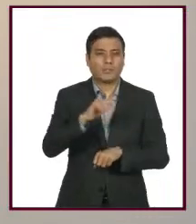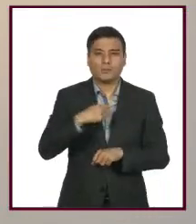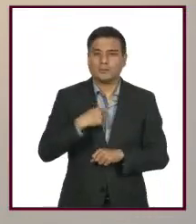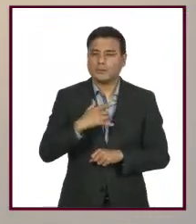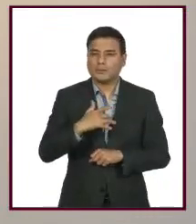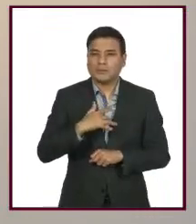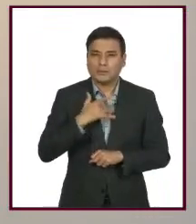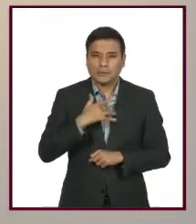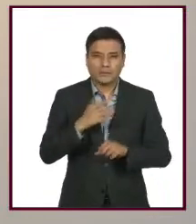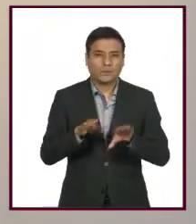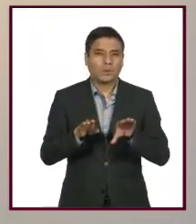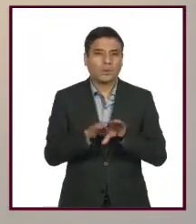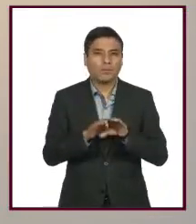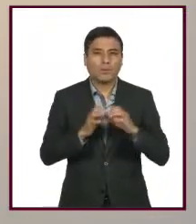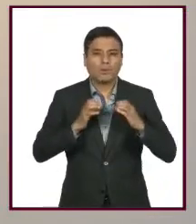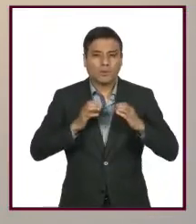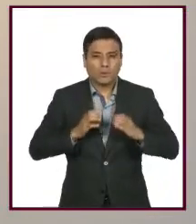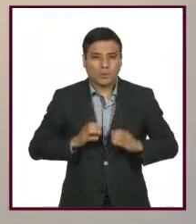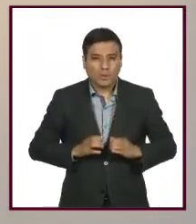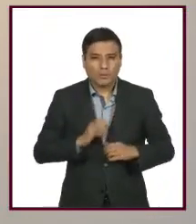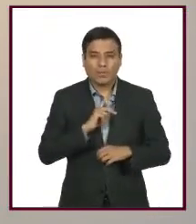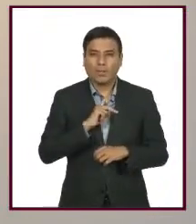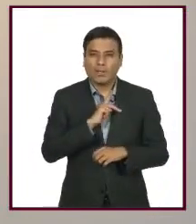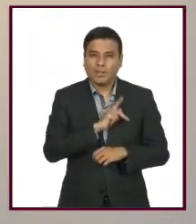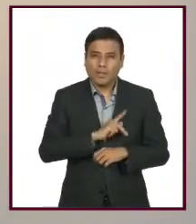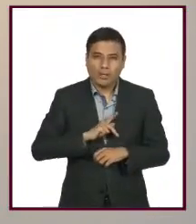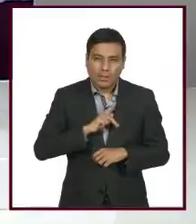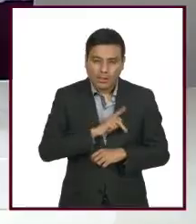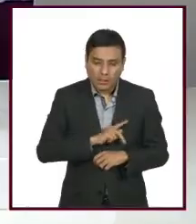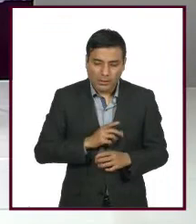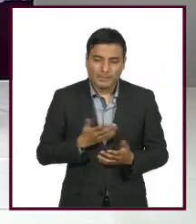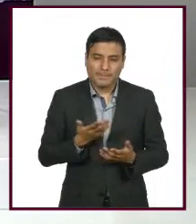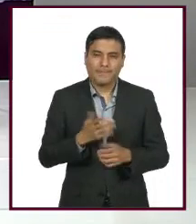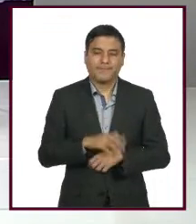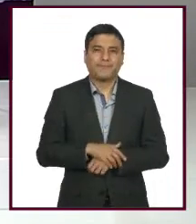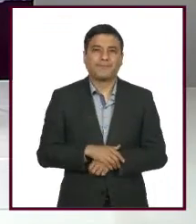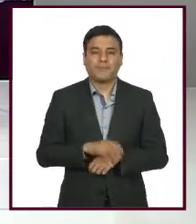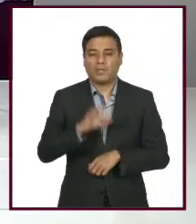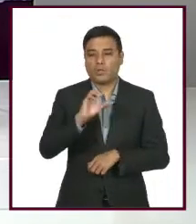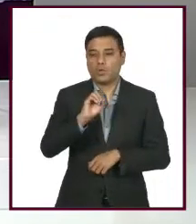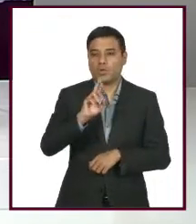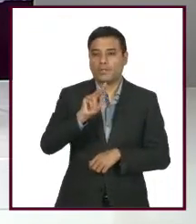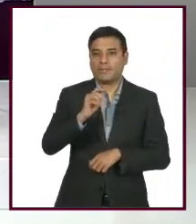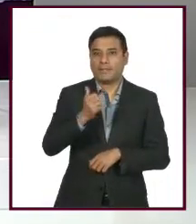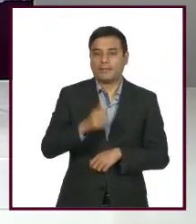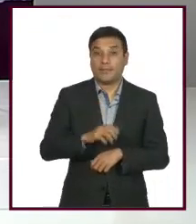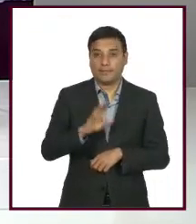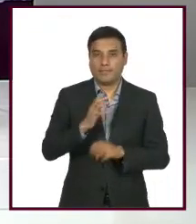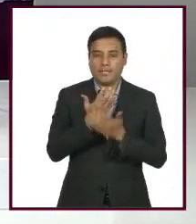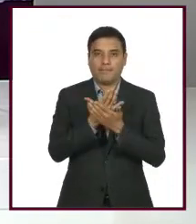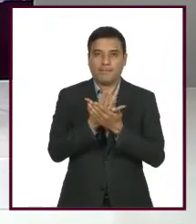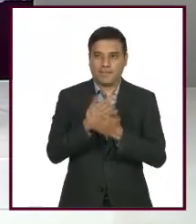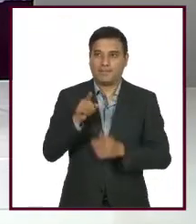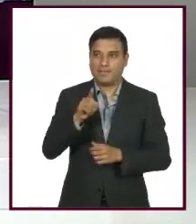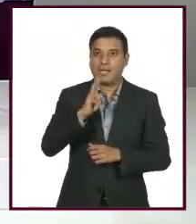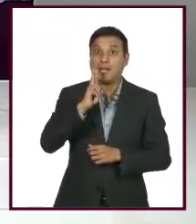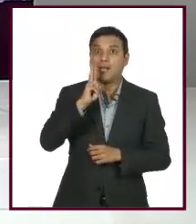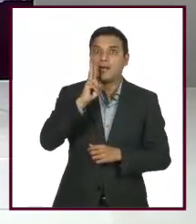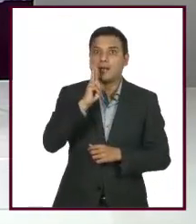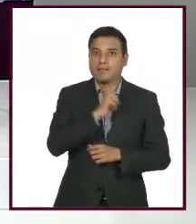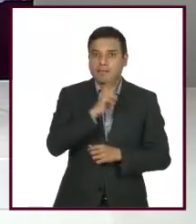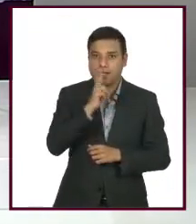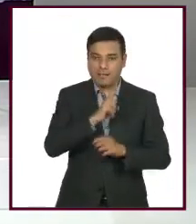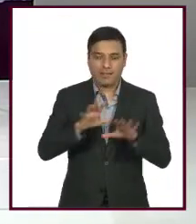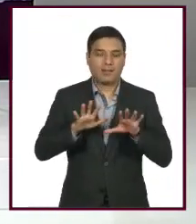intoxicación multiplicados a más. Ortega Cal. Bueno, vamos a dejar que el doctor respire. Sí, hay muchas